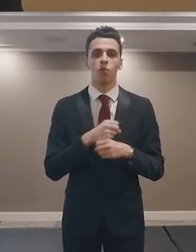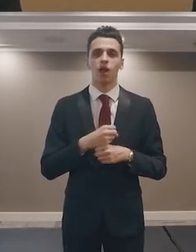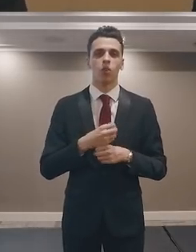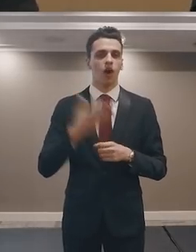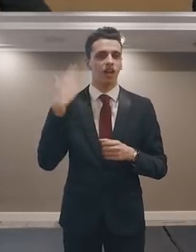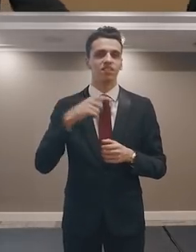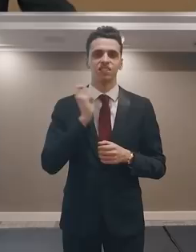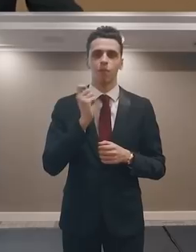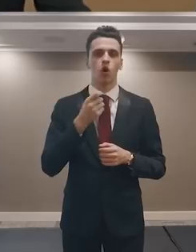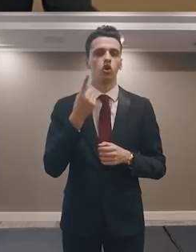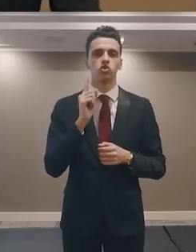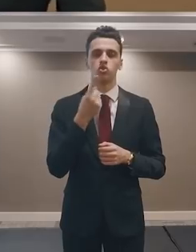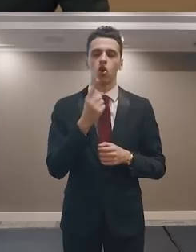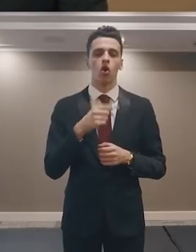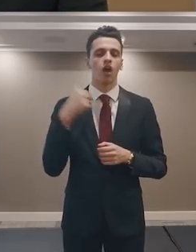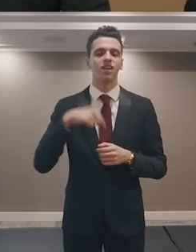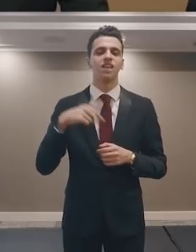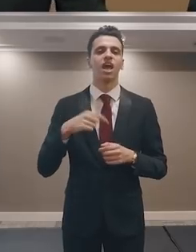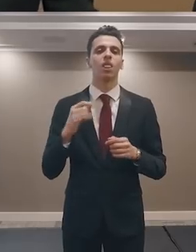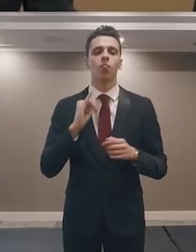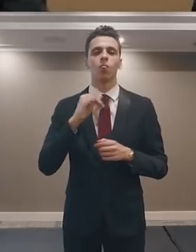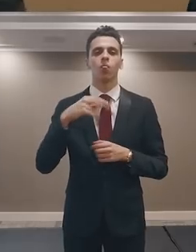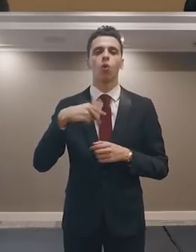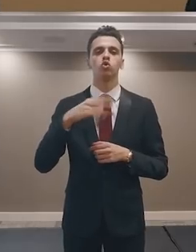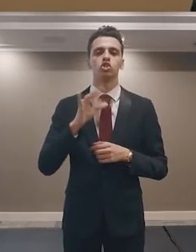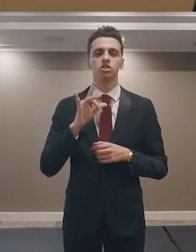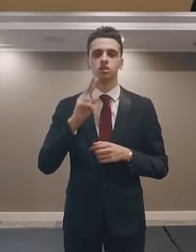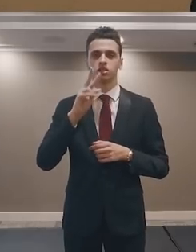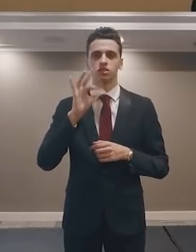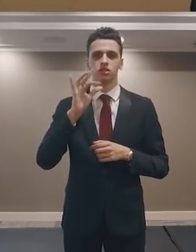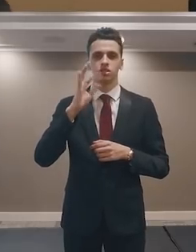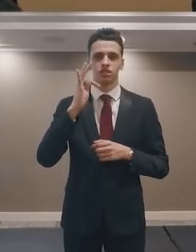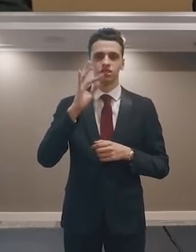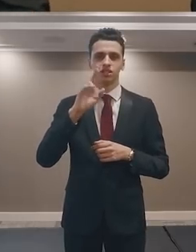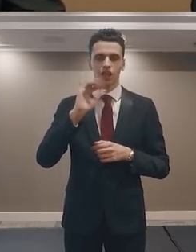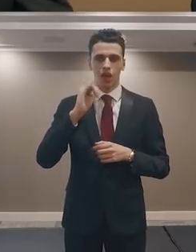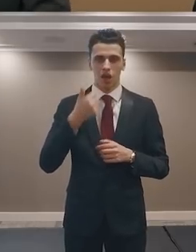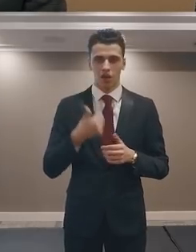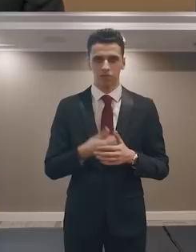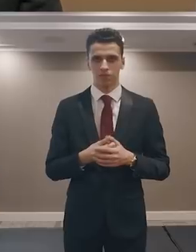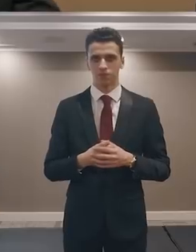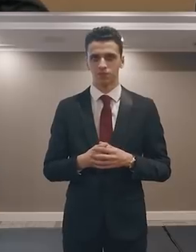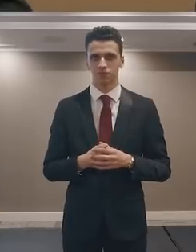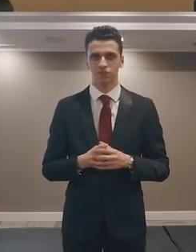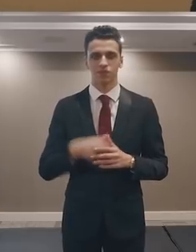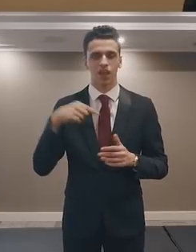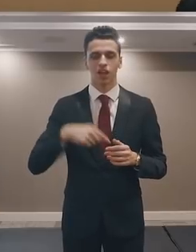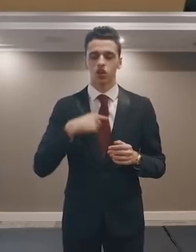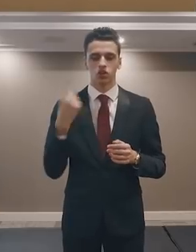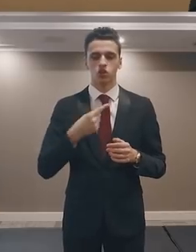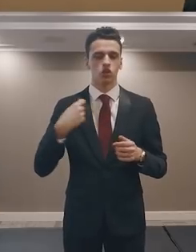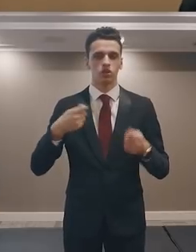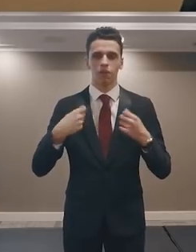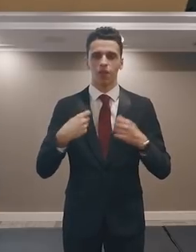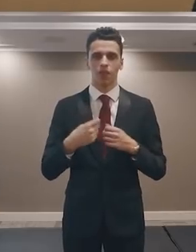aquí no vamos a vender ningún producto vamos a vender batidos mágicos maquillajes que te rejuvenece crecepelos lo siento